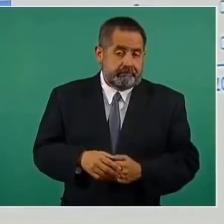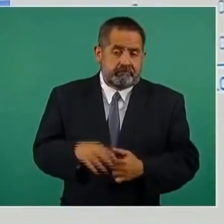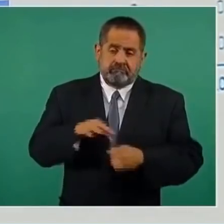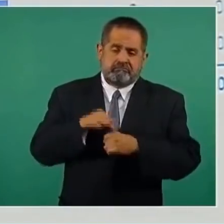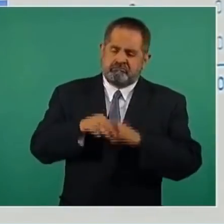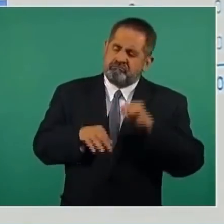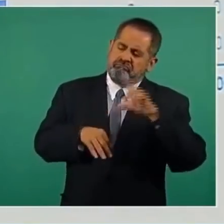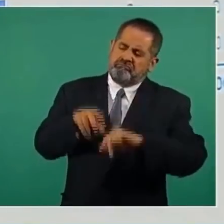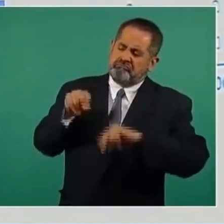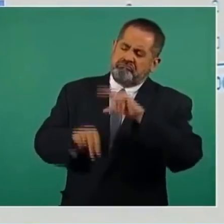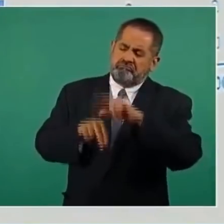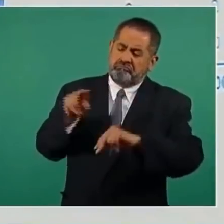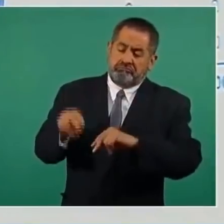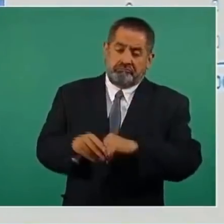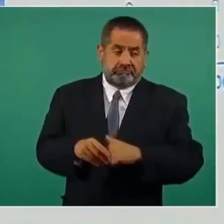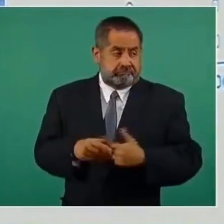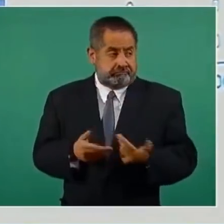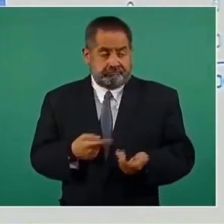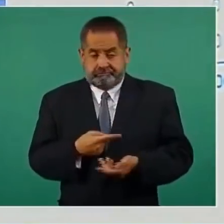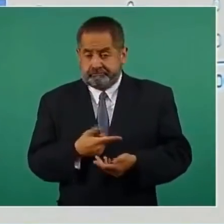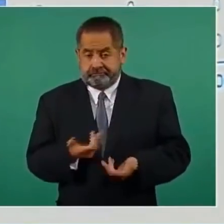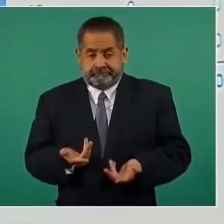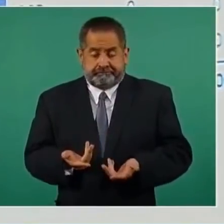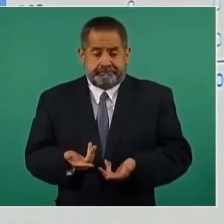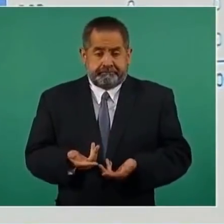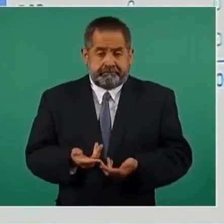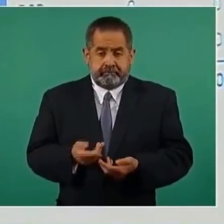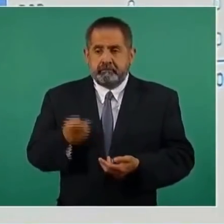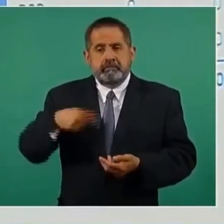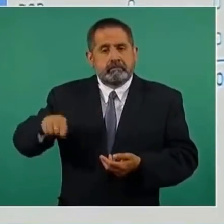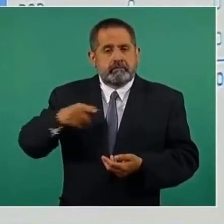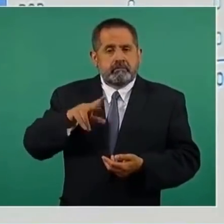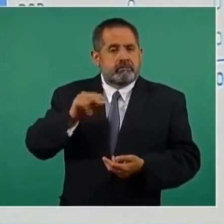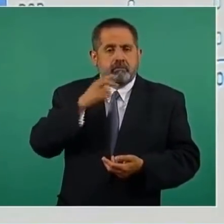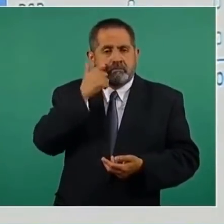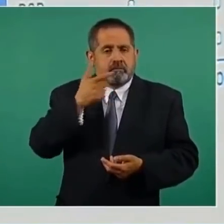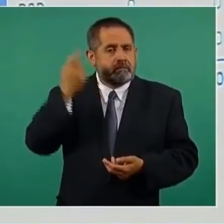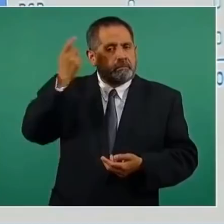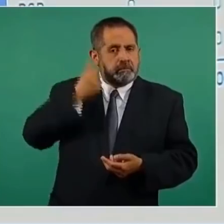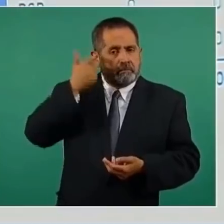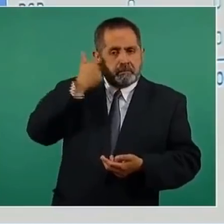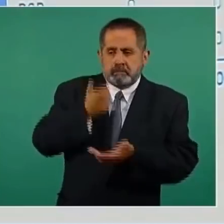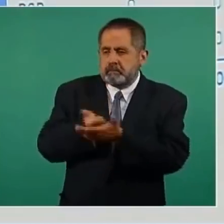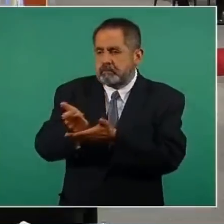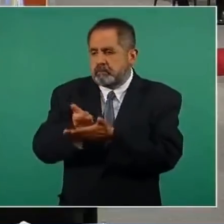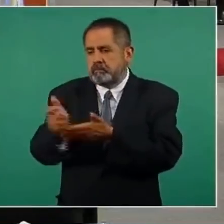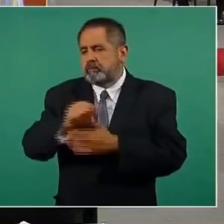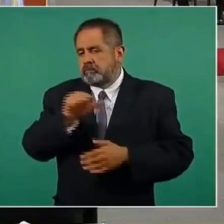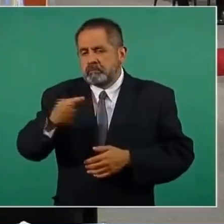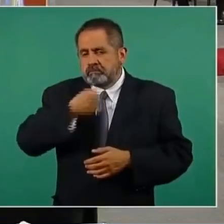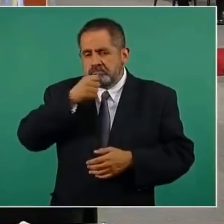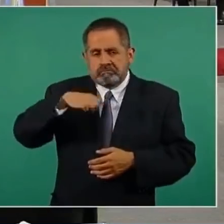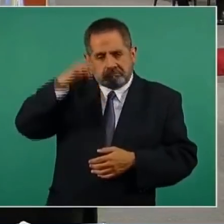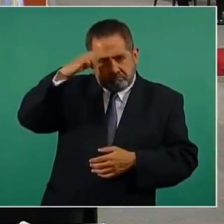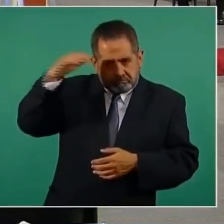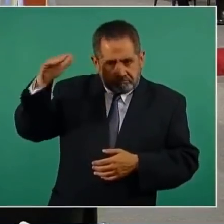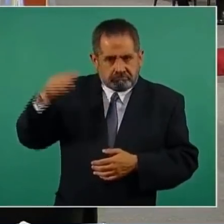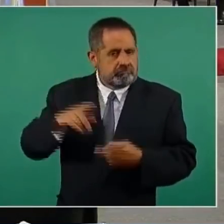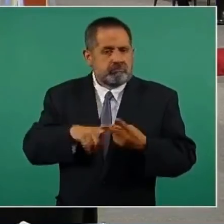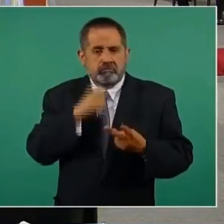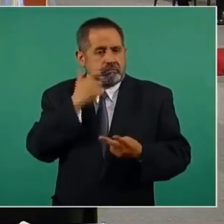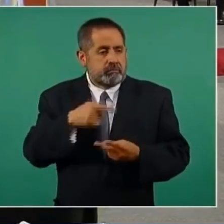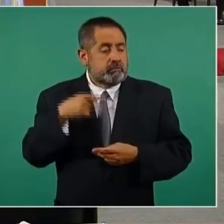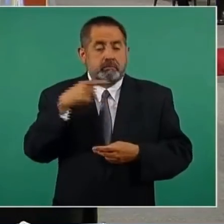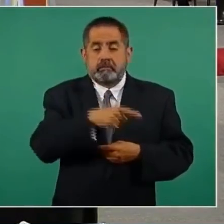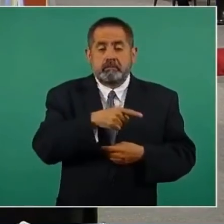Votaron en contra de las pensiones a los adultos mayores, votaron en contra de las